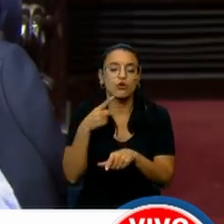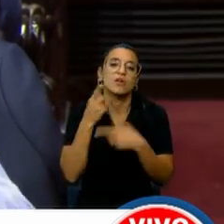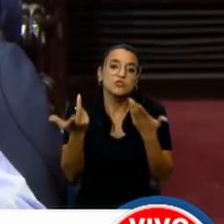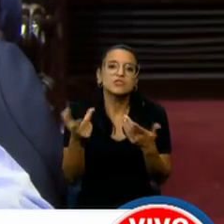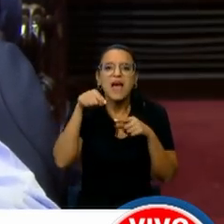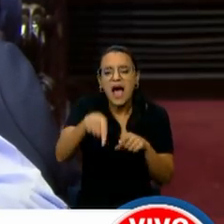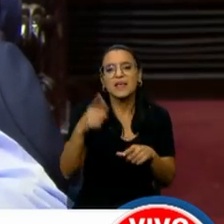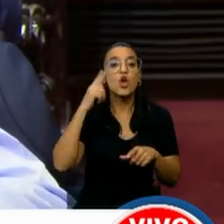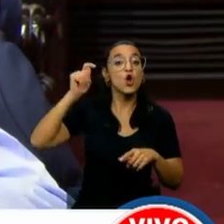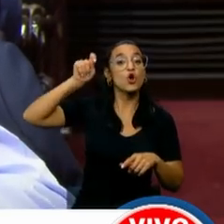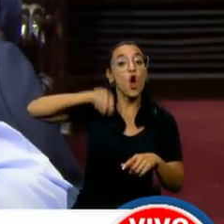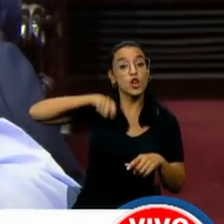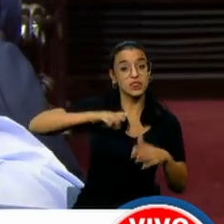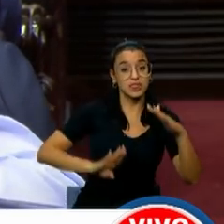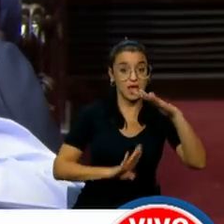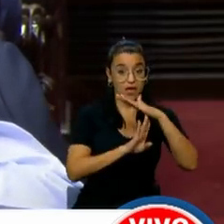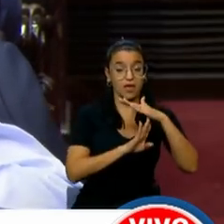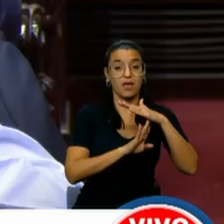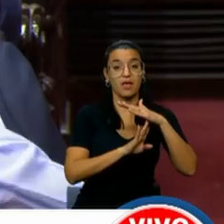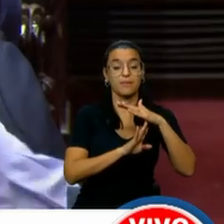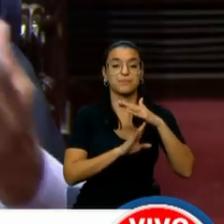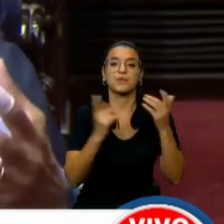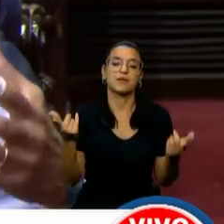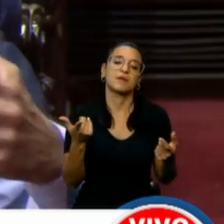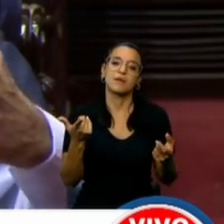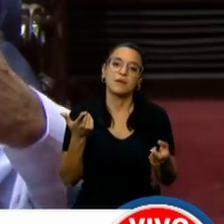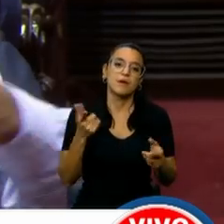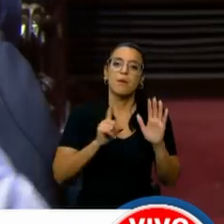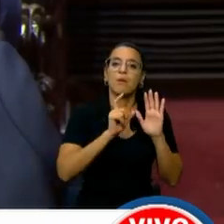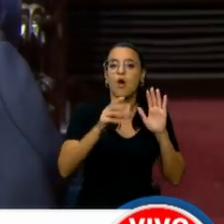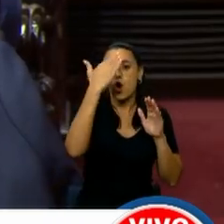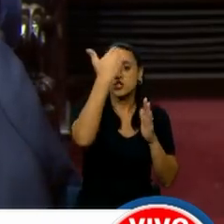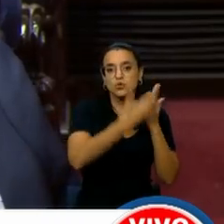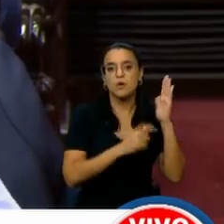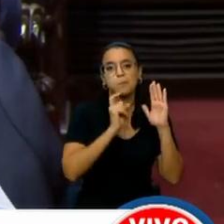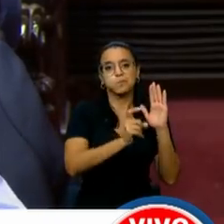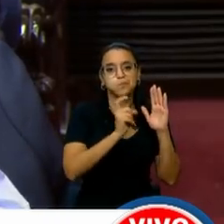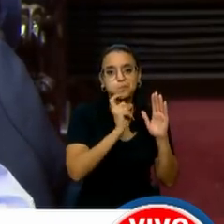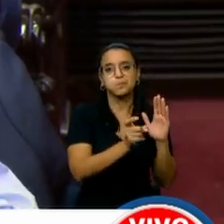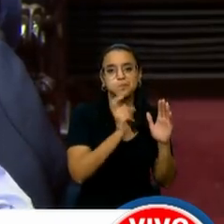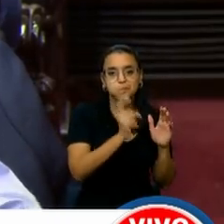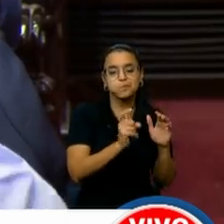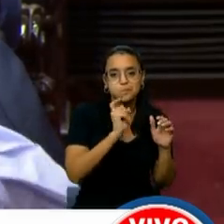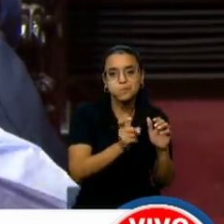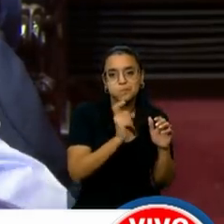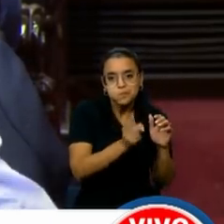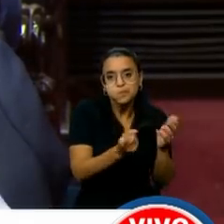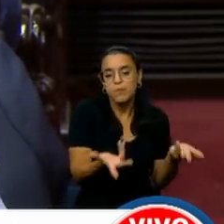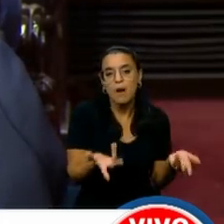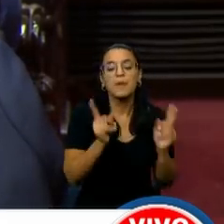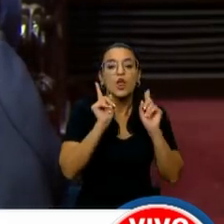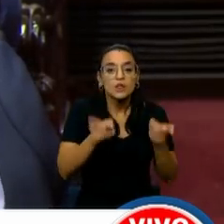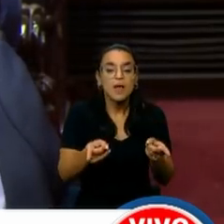cual tenemos una corte que no se cansa de violar la constitución en reiteradas oportunidades pero en el